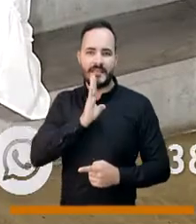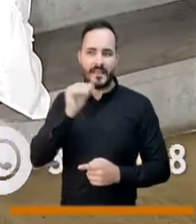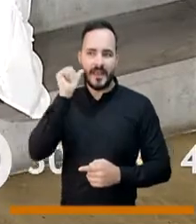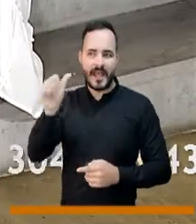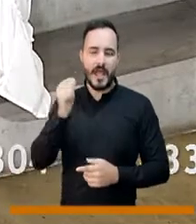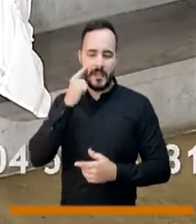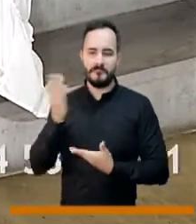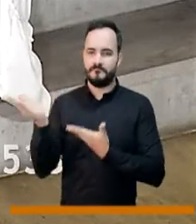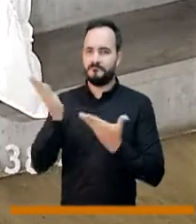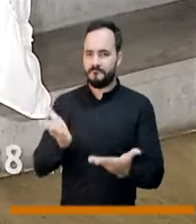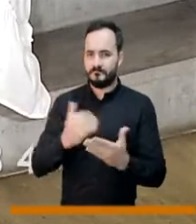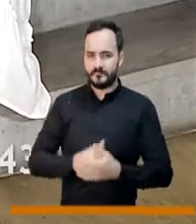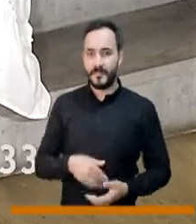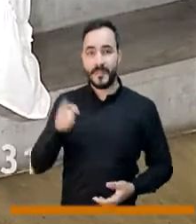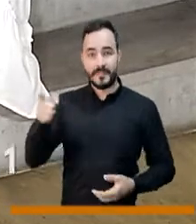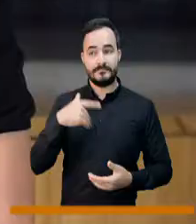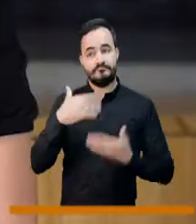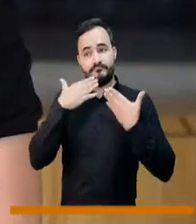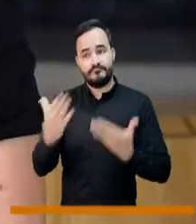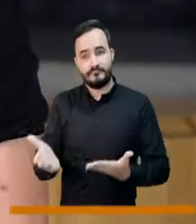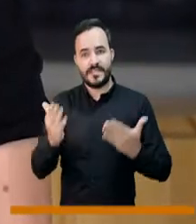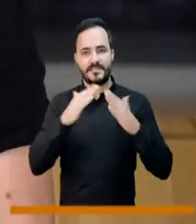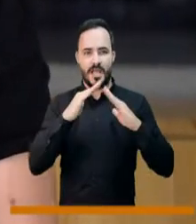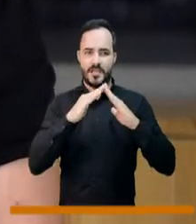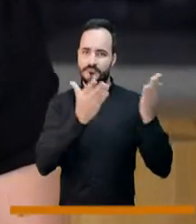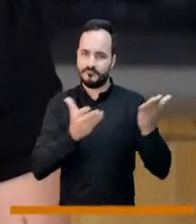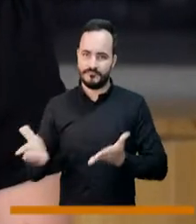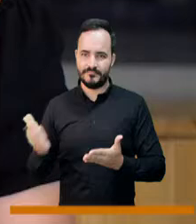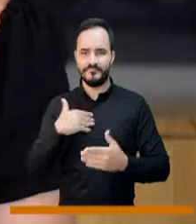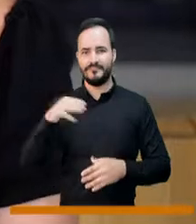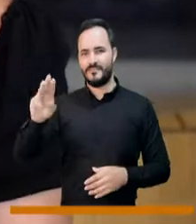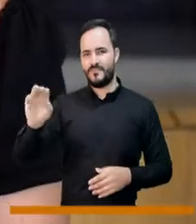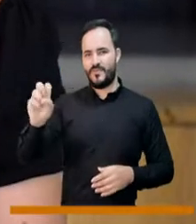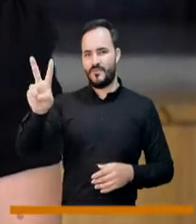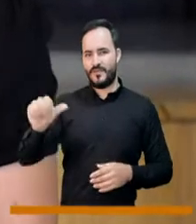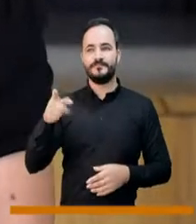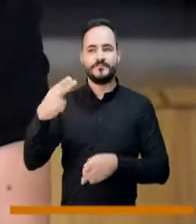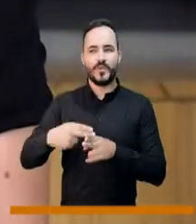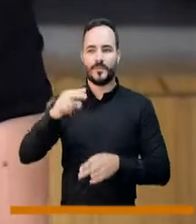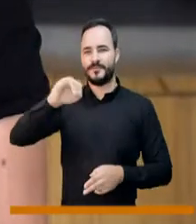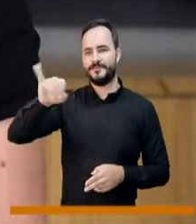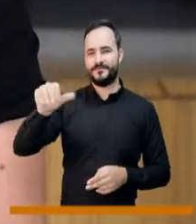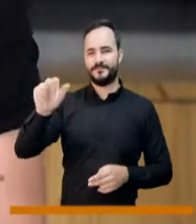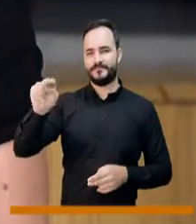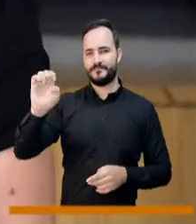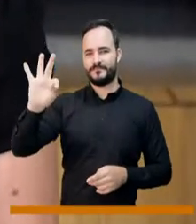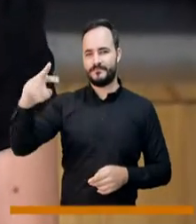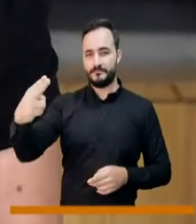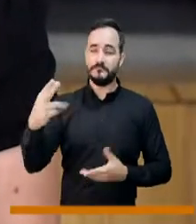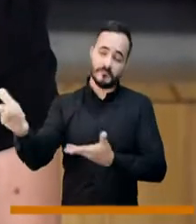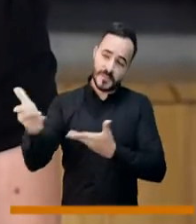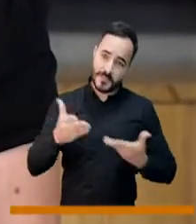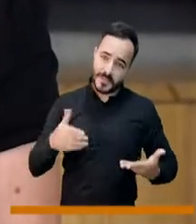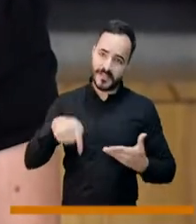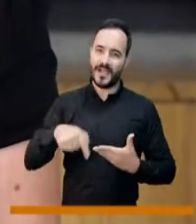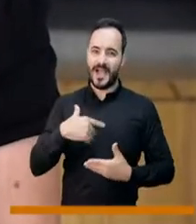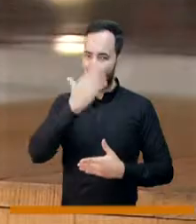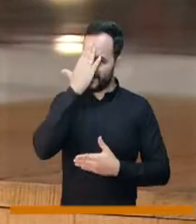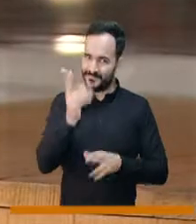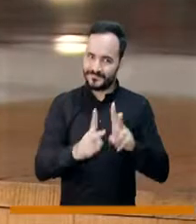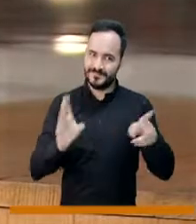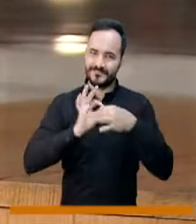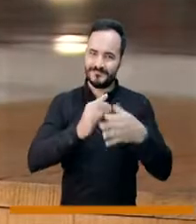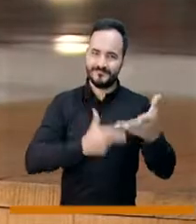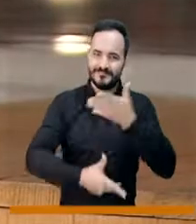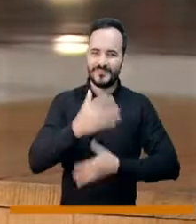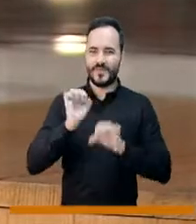en este espacio. Ella nos abre la casa, que es la casa del maestro MOBA. Janet, bienvenida a De